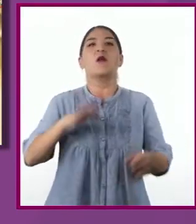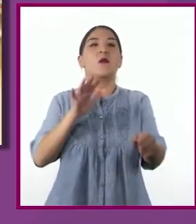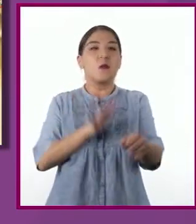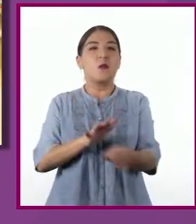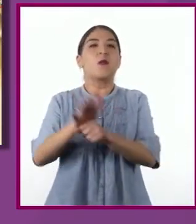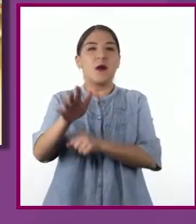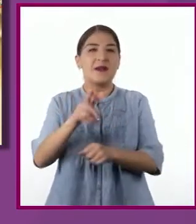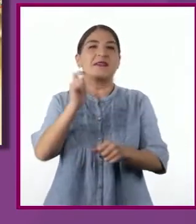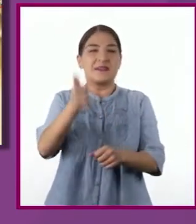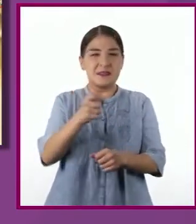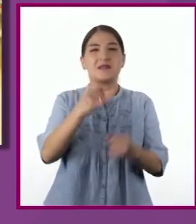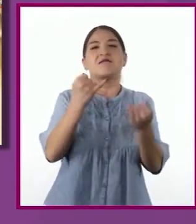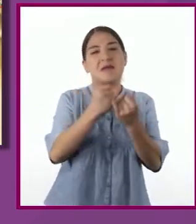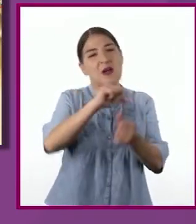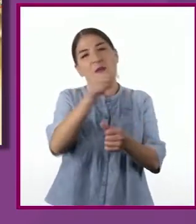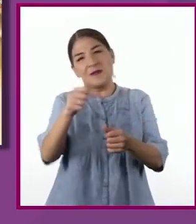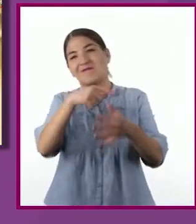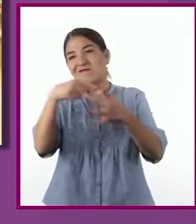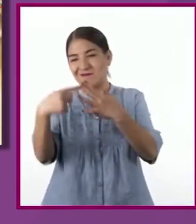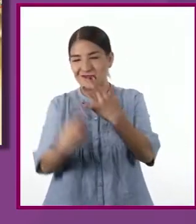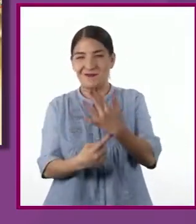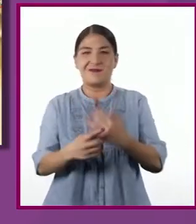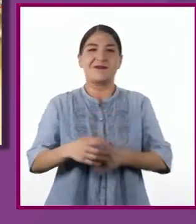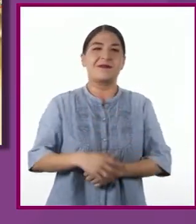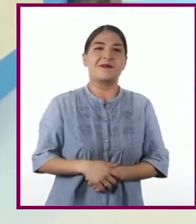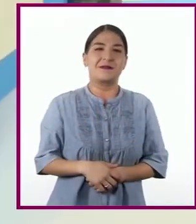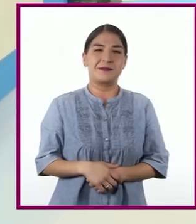reglamento, entre otras situaciones más.